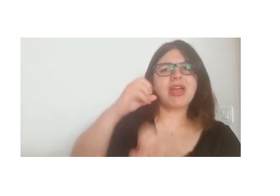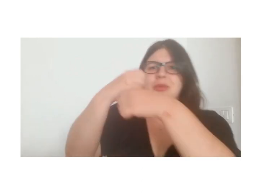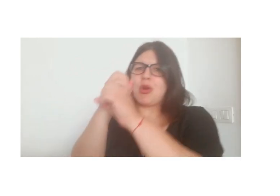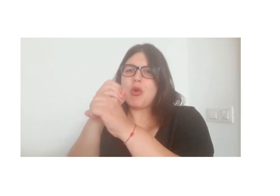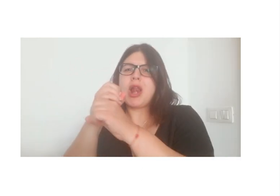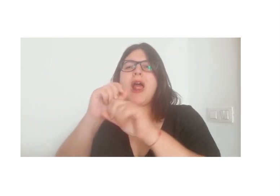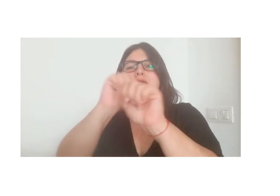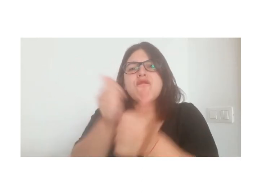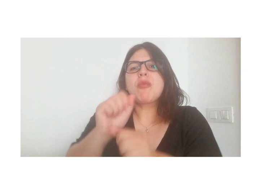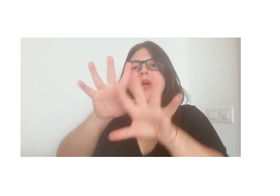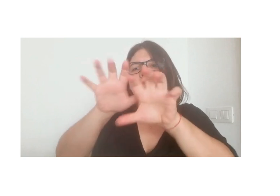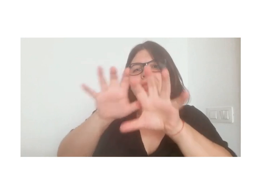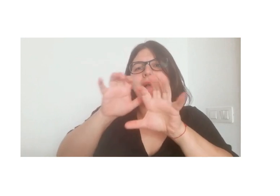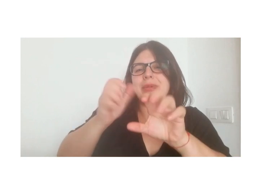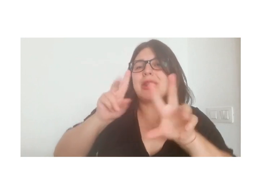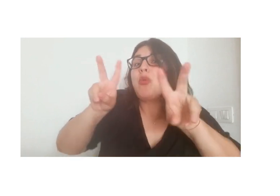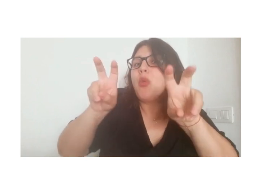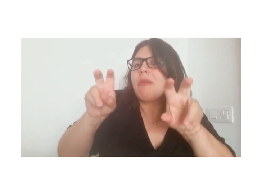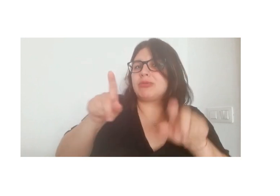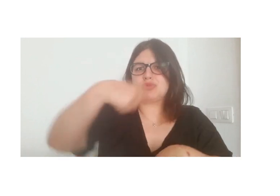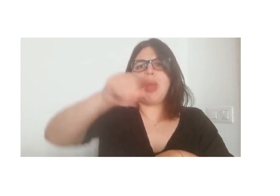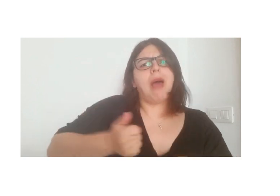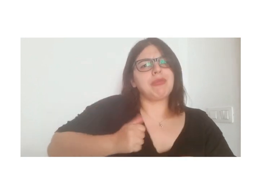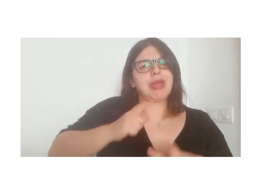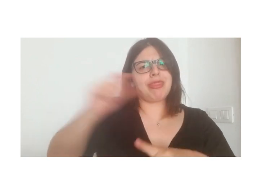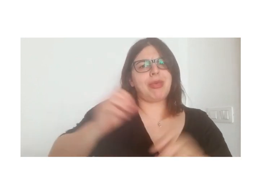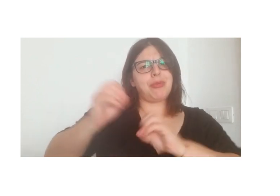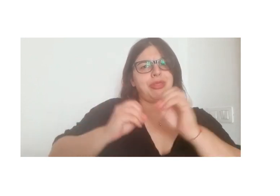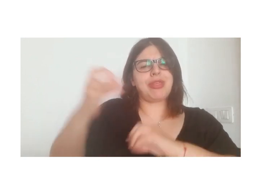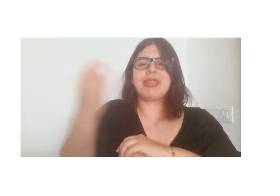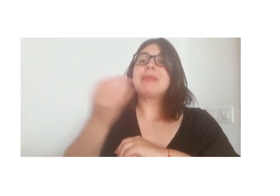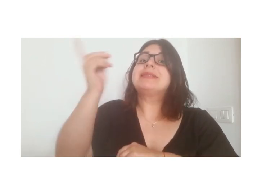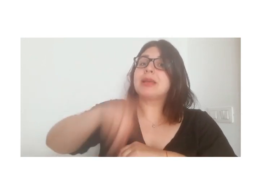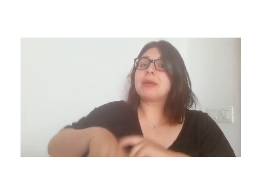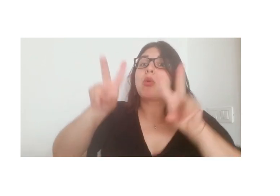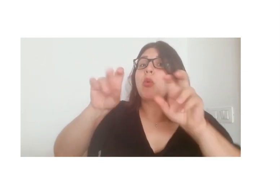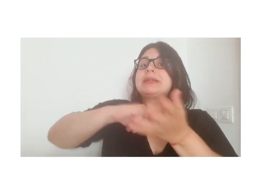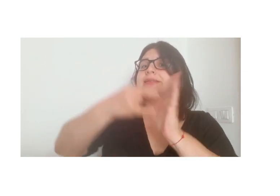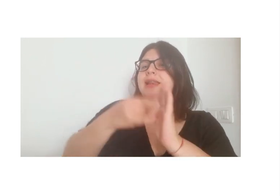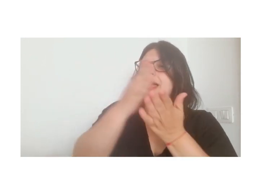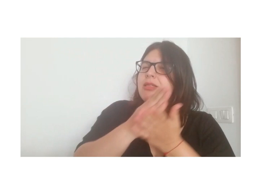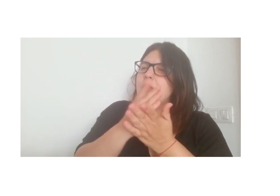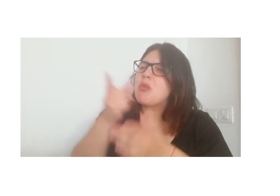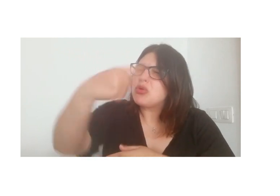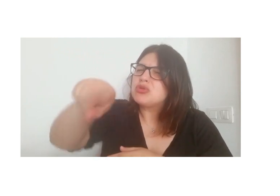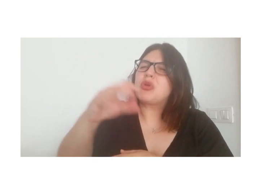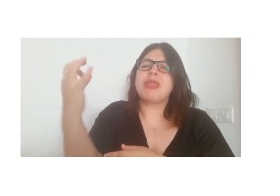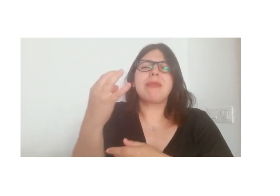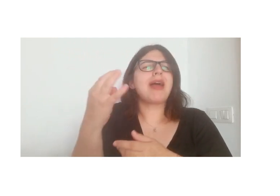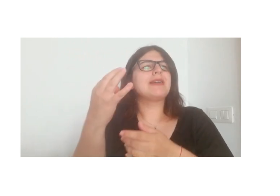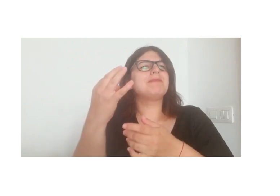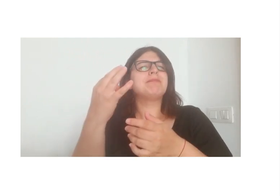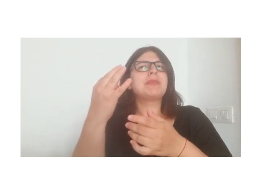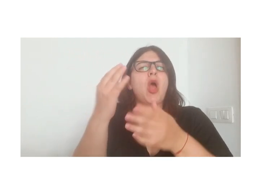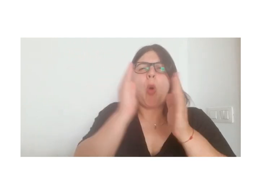biología y nuevas formas de aprender que tenéis que aprovechar al 100%. También vais a tener nuevas técnicas de estudio que tenéis que